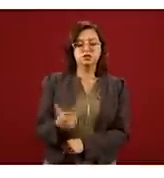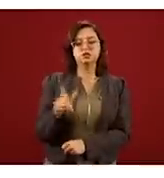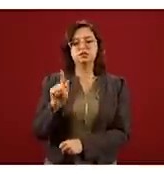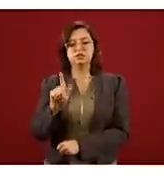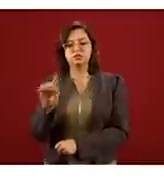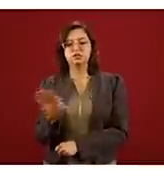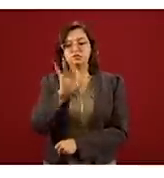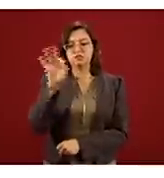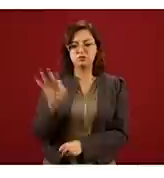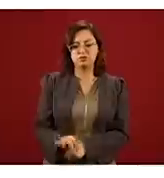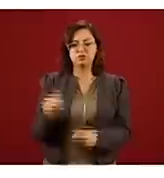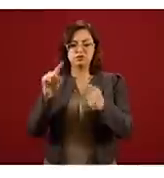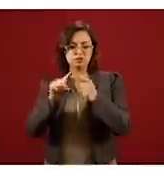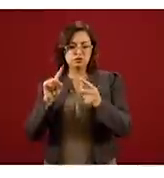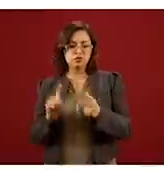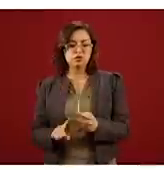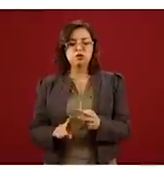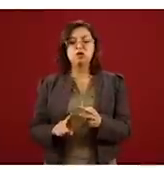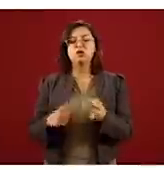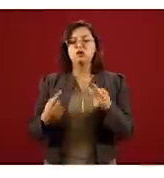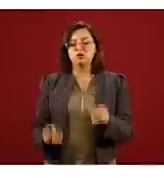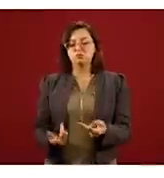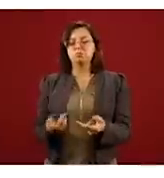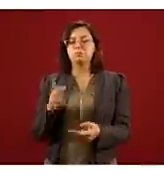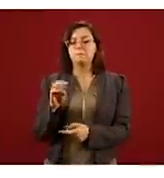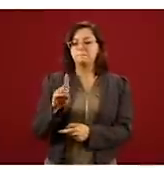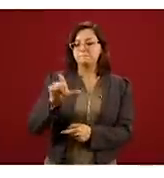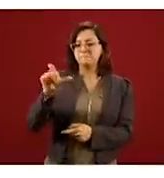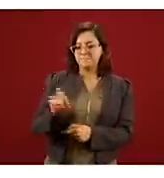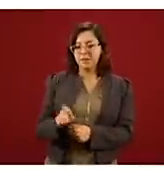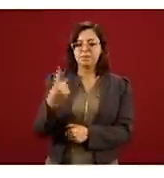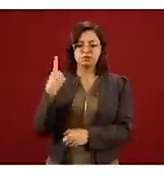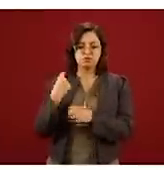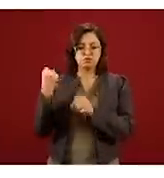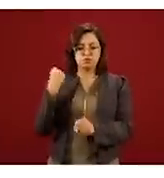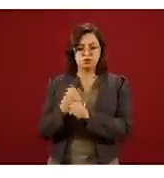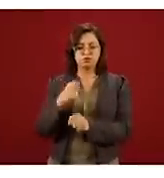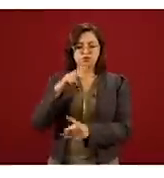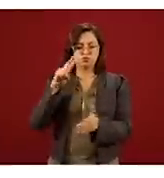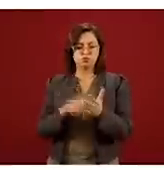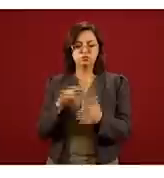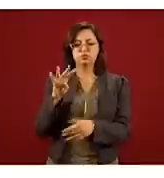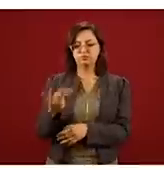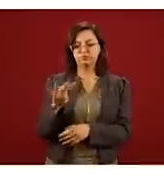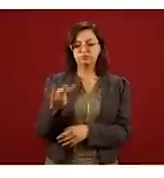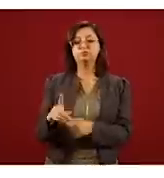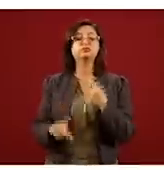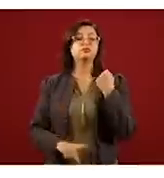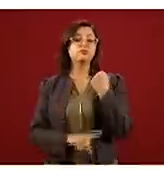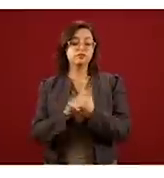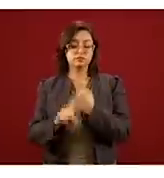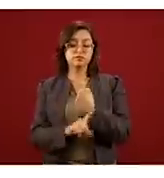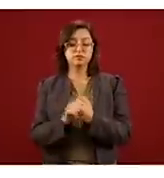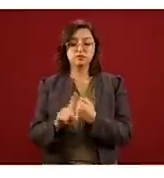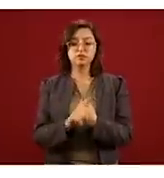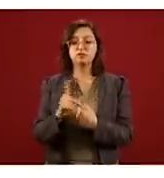Esta operación le significó a Pemex el año pasado, digo, aparte de resolver problemas